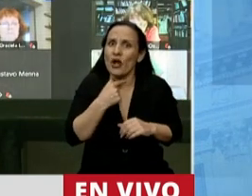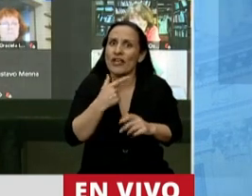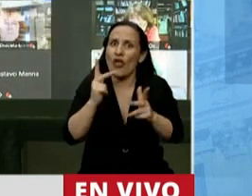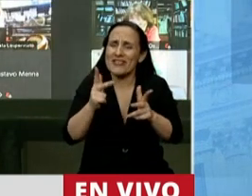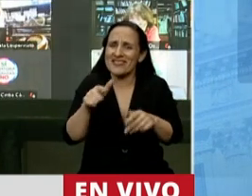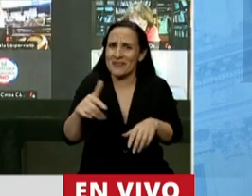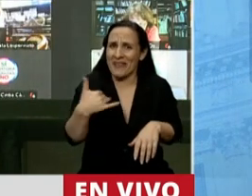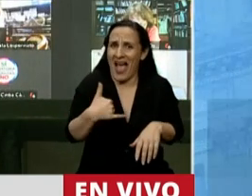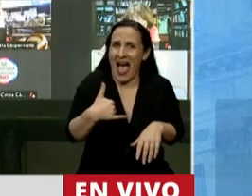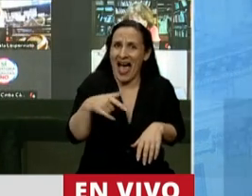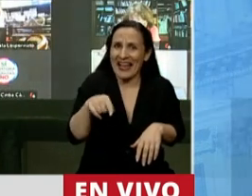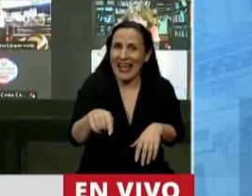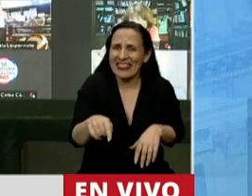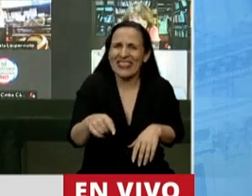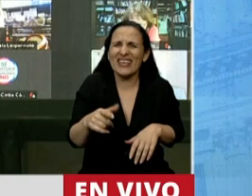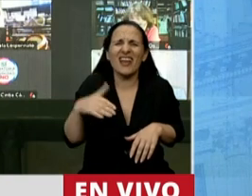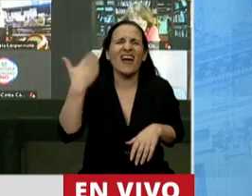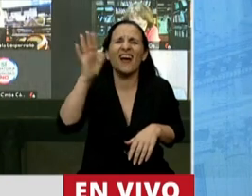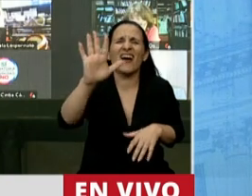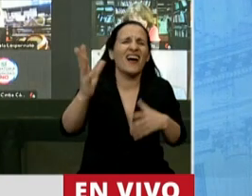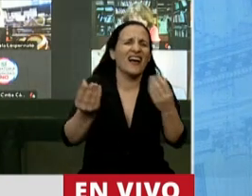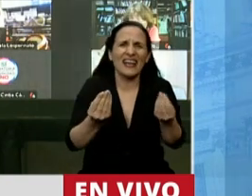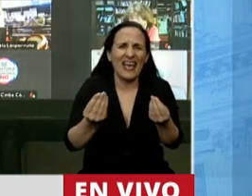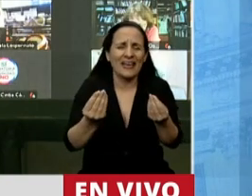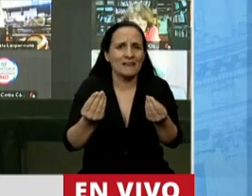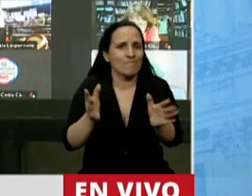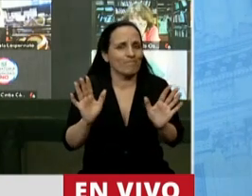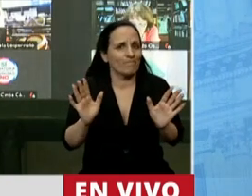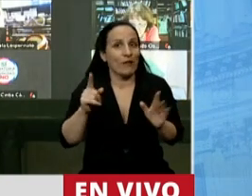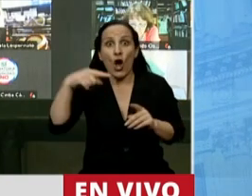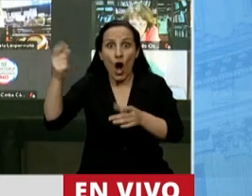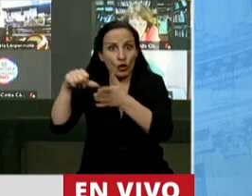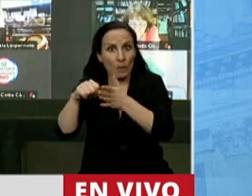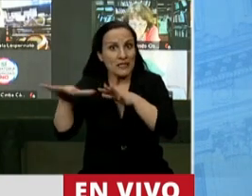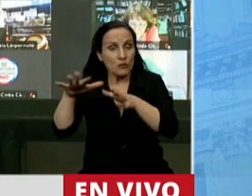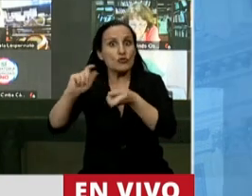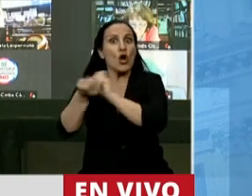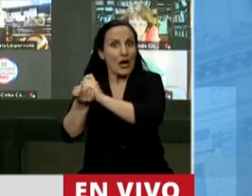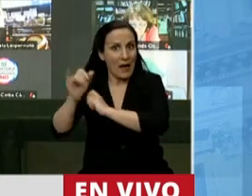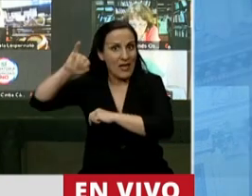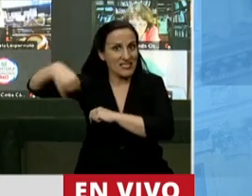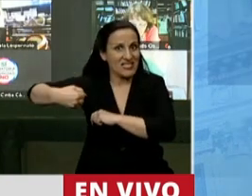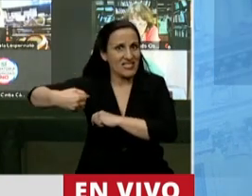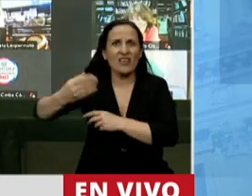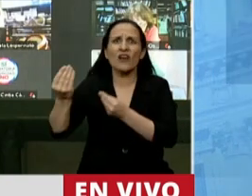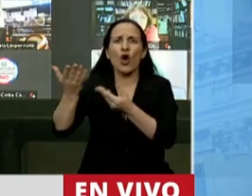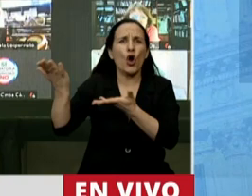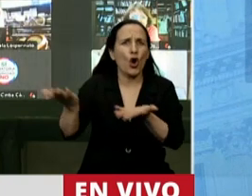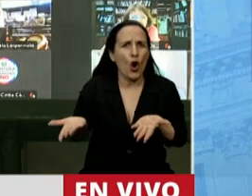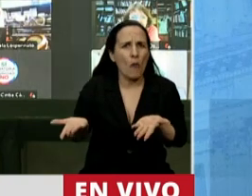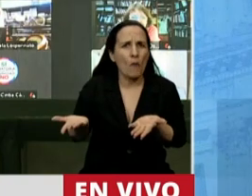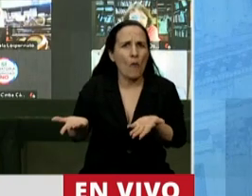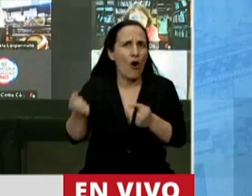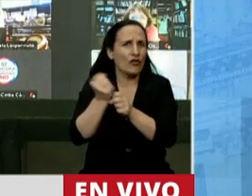a vivir en esta realidad, que otros países pudieron cambiar esta realidad, pero lo hicieron haciendo las cosas de